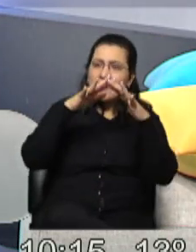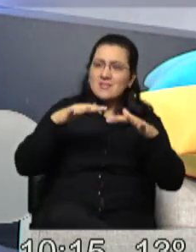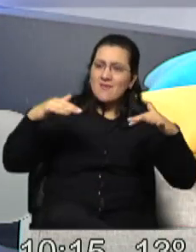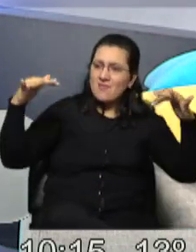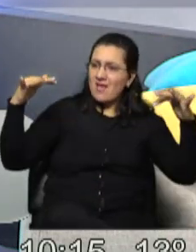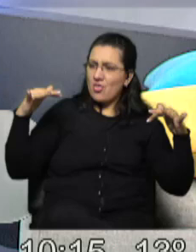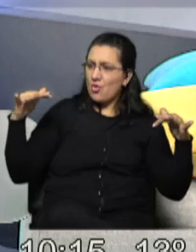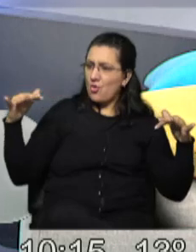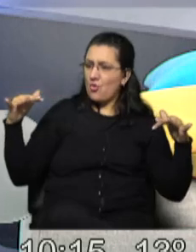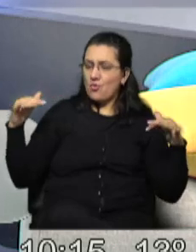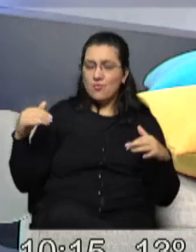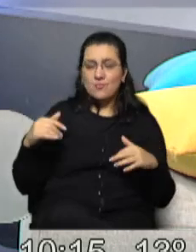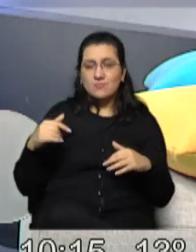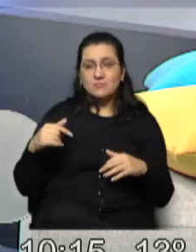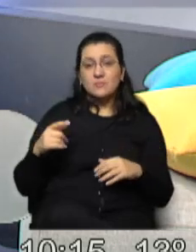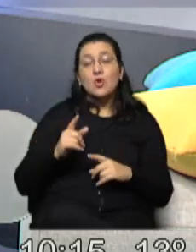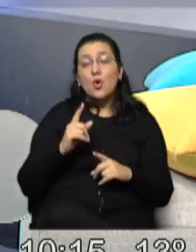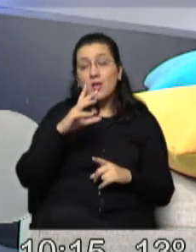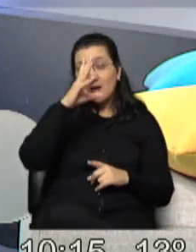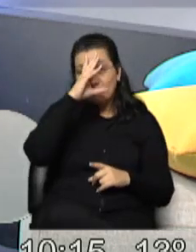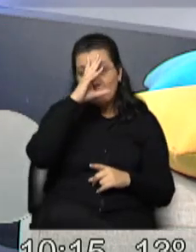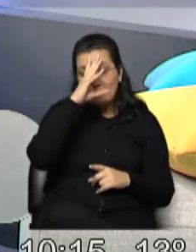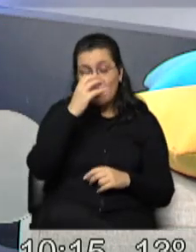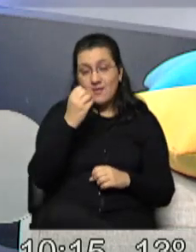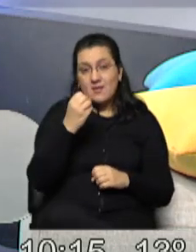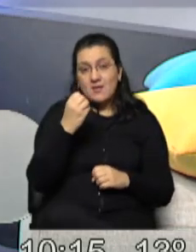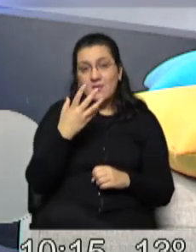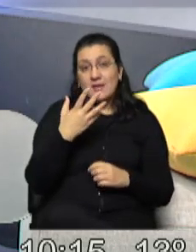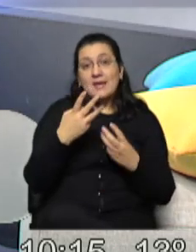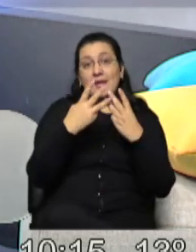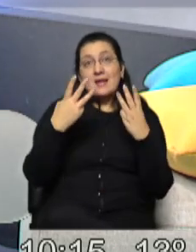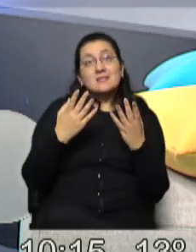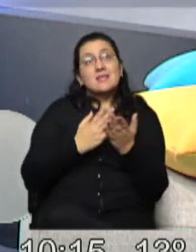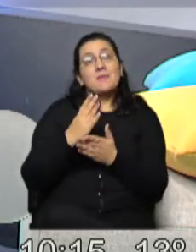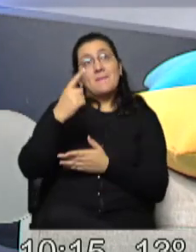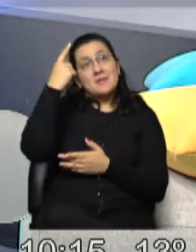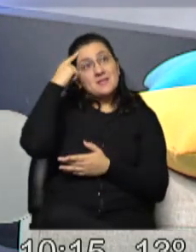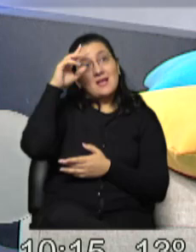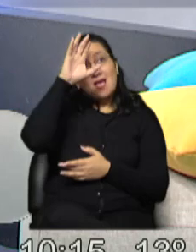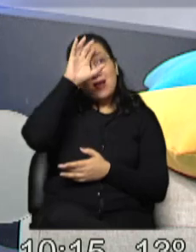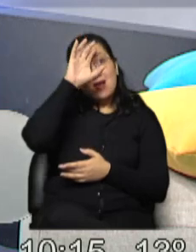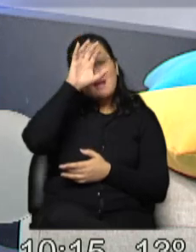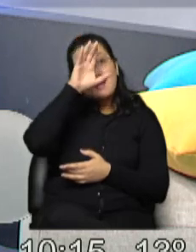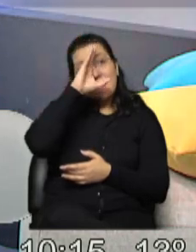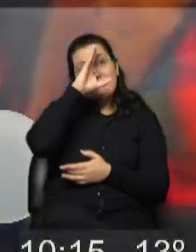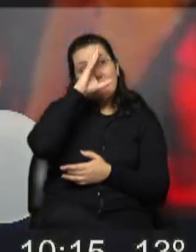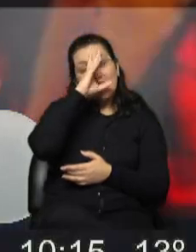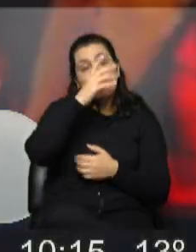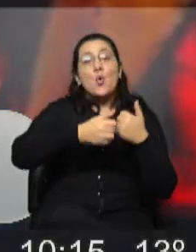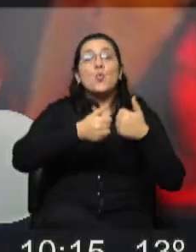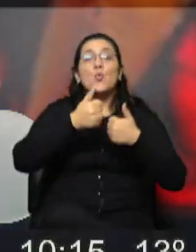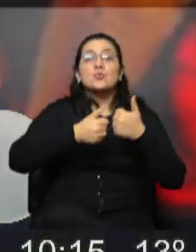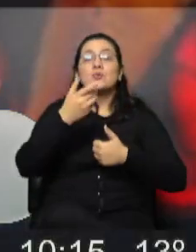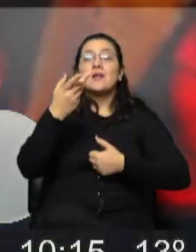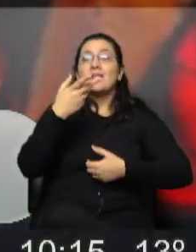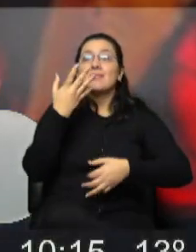carnaval, no, porque yo... El carnaval siempre, generalmente se lo asocia a lo que pasa en el teatro de verano o al concurso oficial de